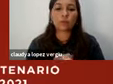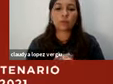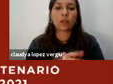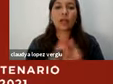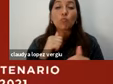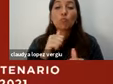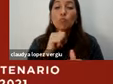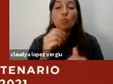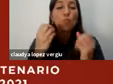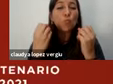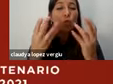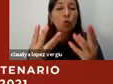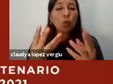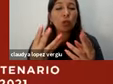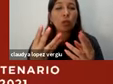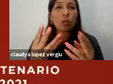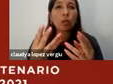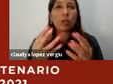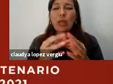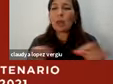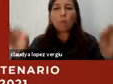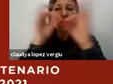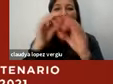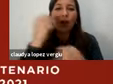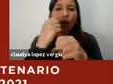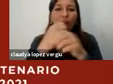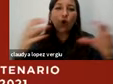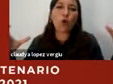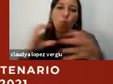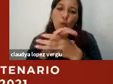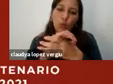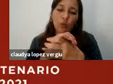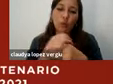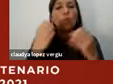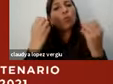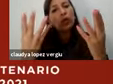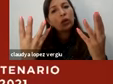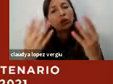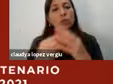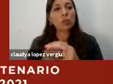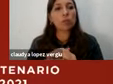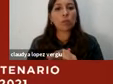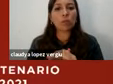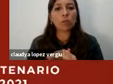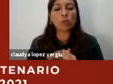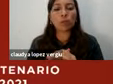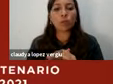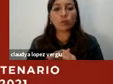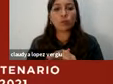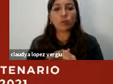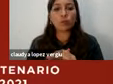los diferentes actores o stakeholders que nos acompañan. Pues bueno, Sayuri me comenta que ha tenido por un tema de